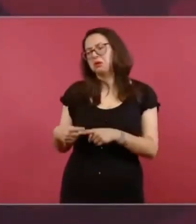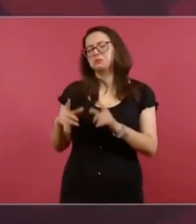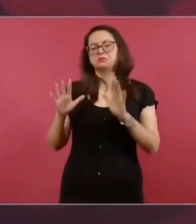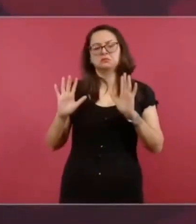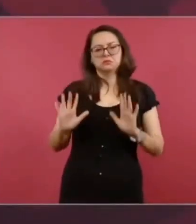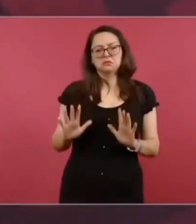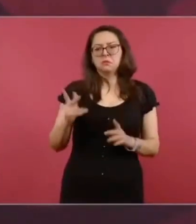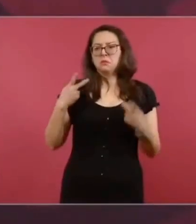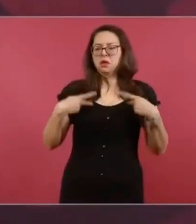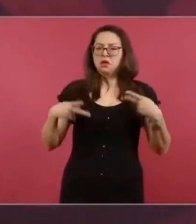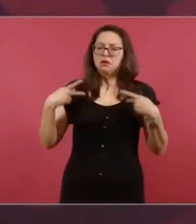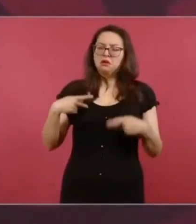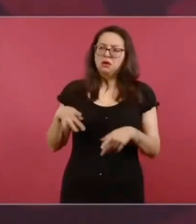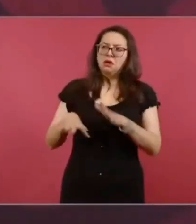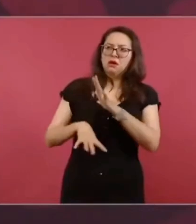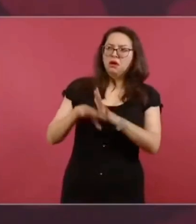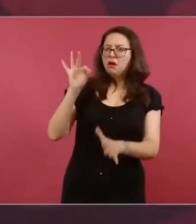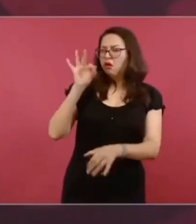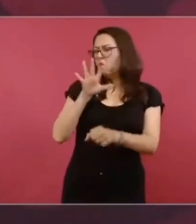qué persona,